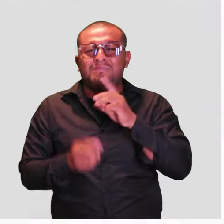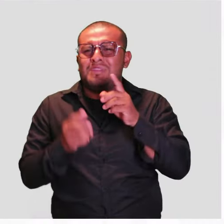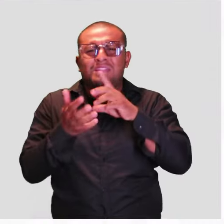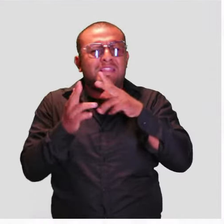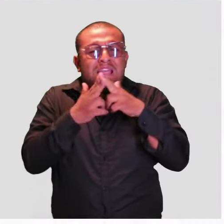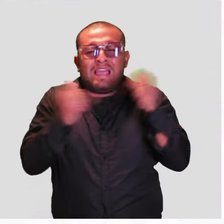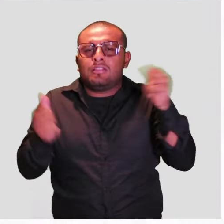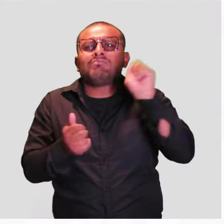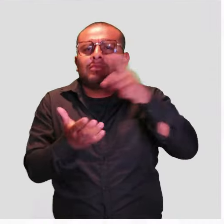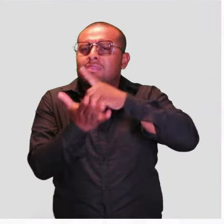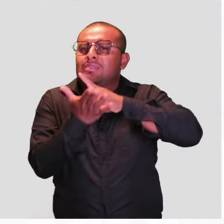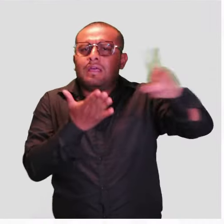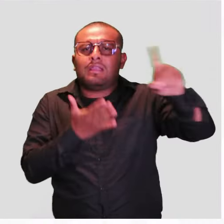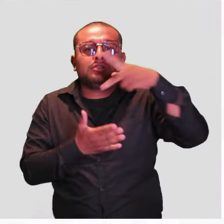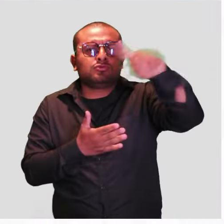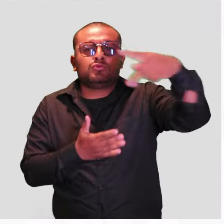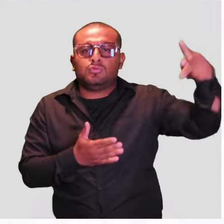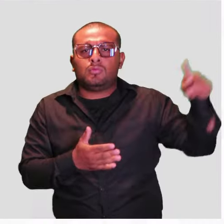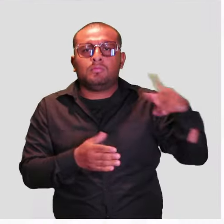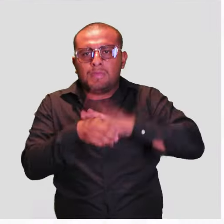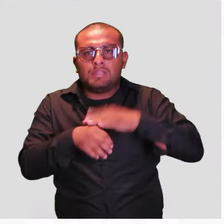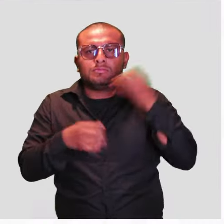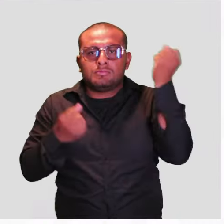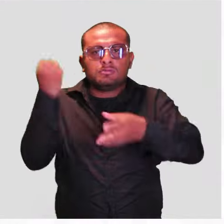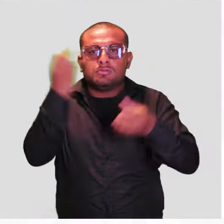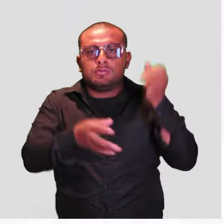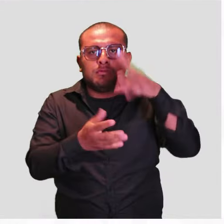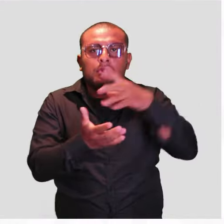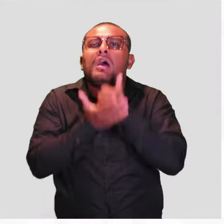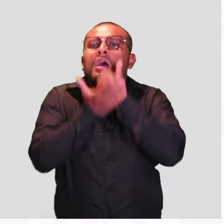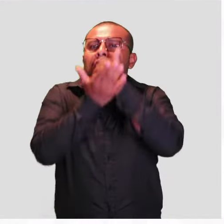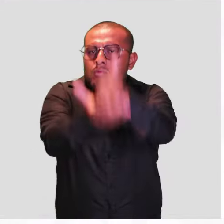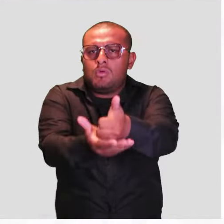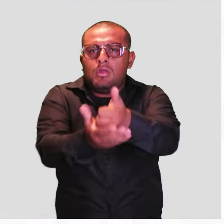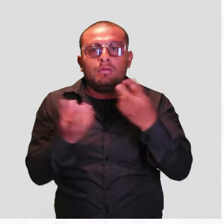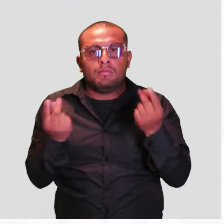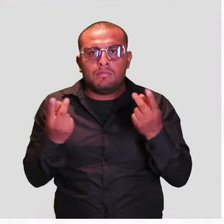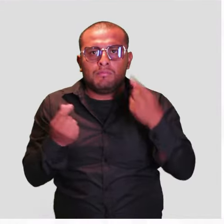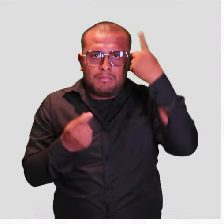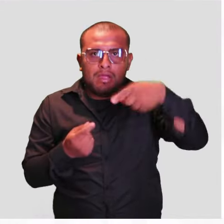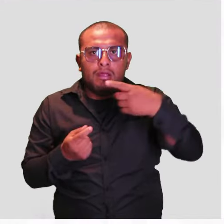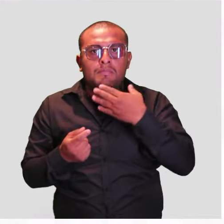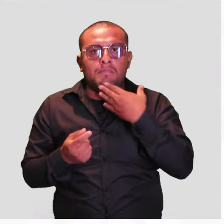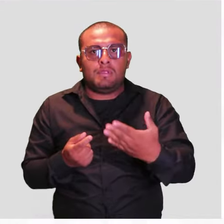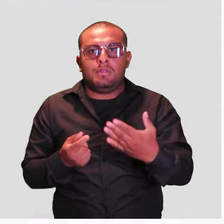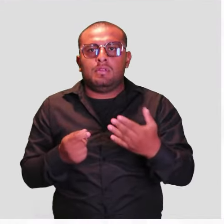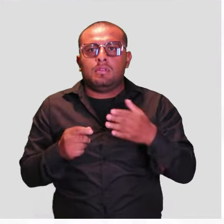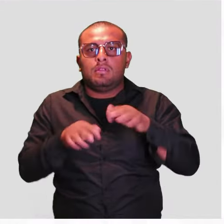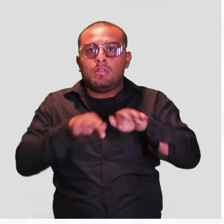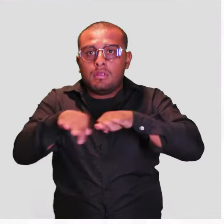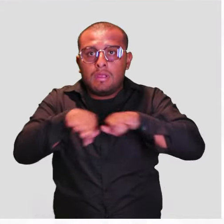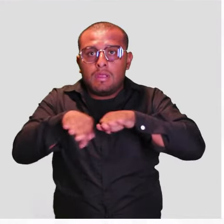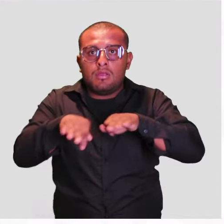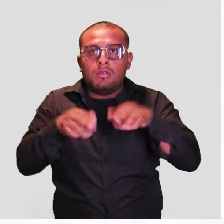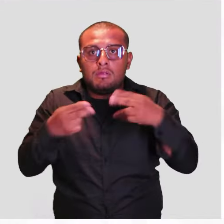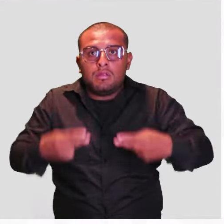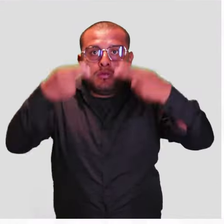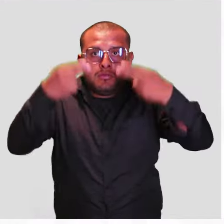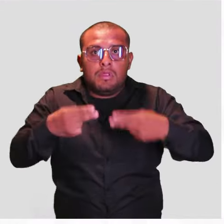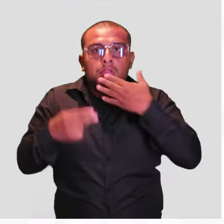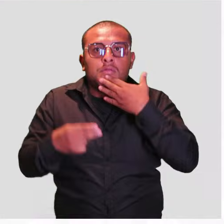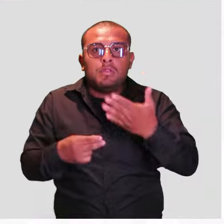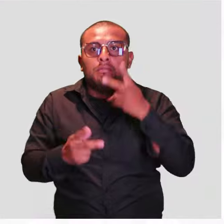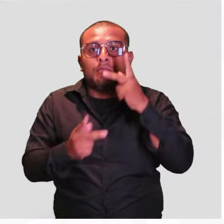a inversión de nuestro municipio. Meteremos el acelerador de los negocios sanjuanenses con créditos rápidos y sin intereses